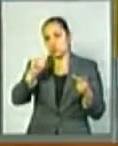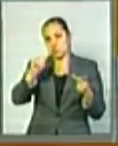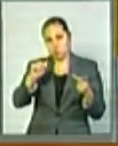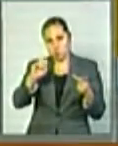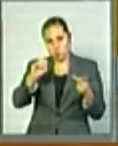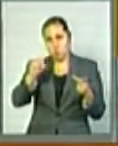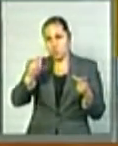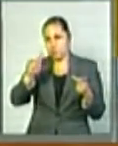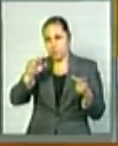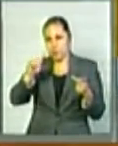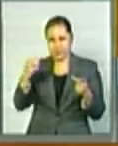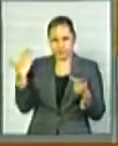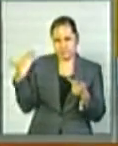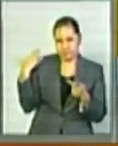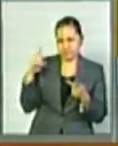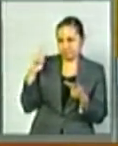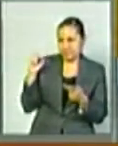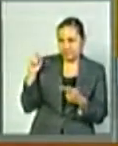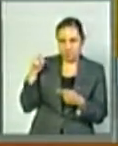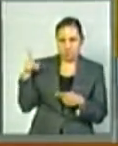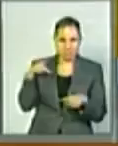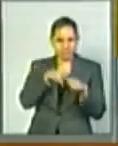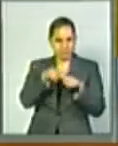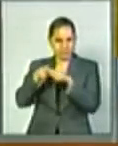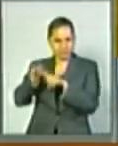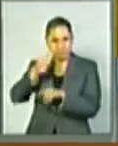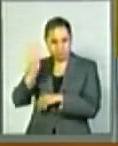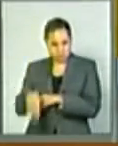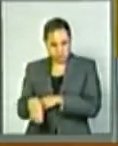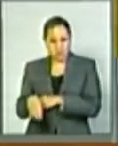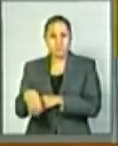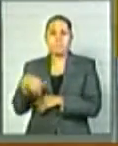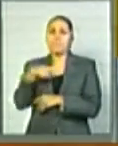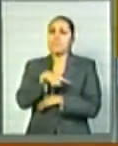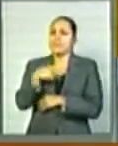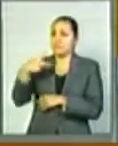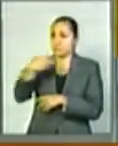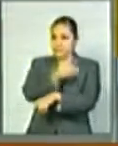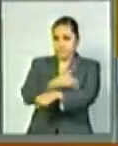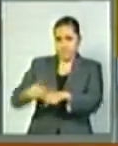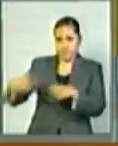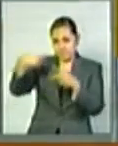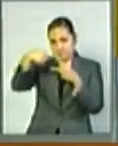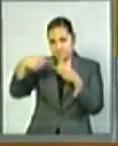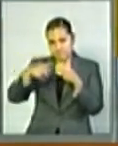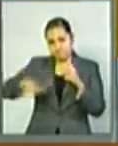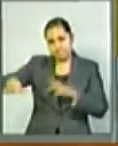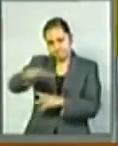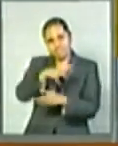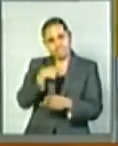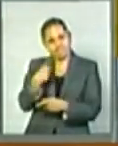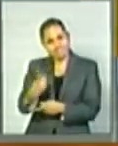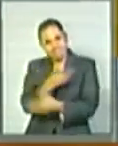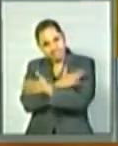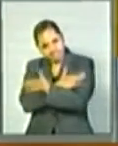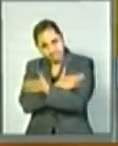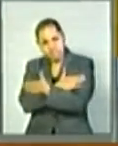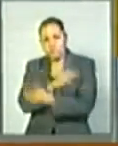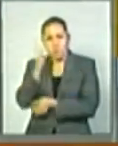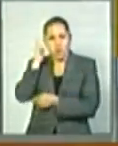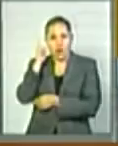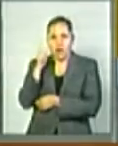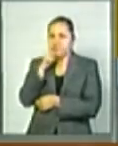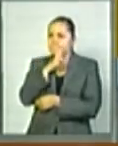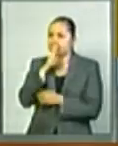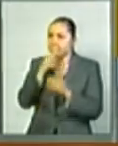pasado fin de semana. Enviamos nuestras más sentidas condolencias a sus familiares, esperando se encuentren pronto alivio y